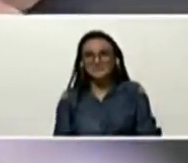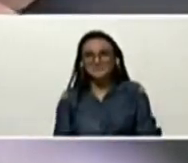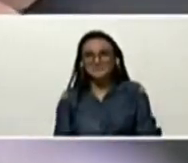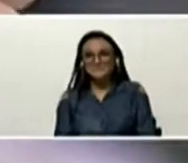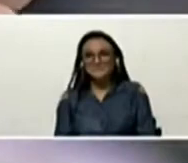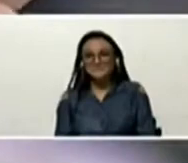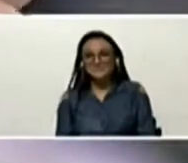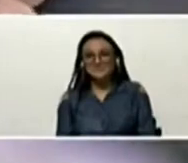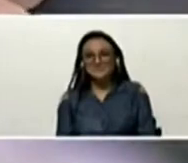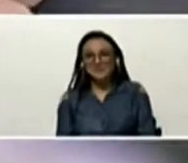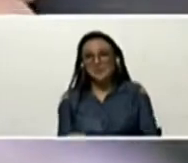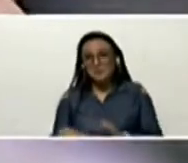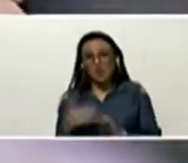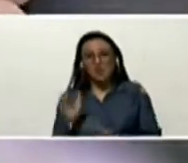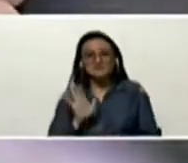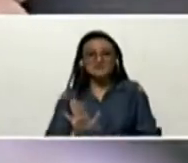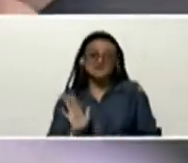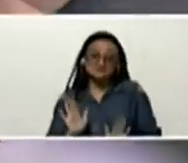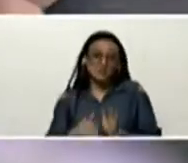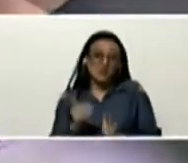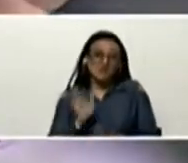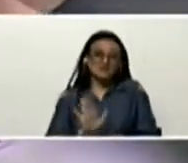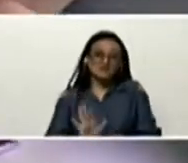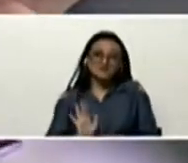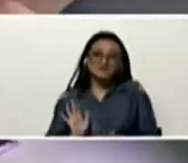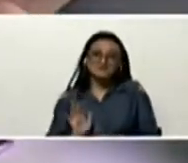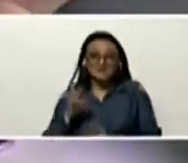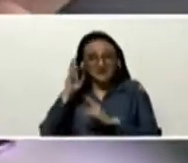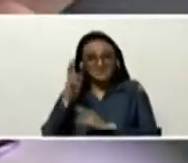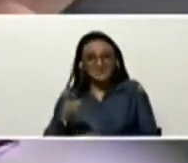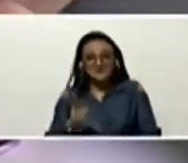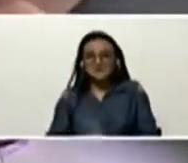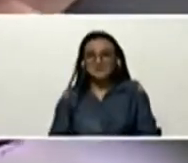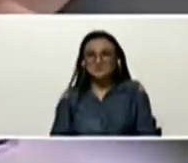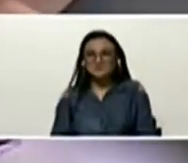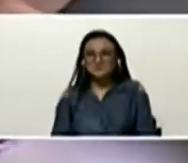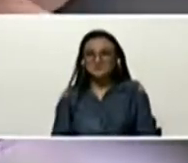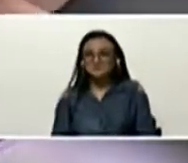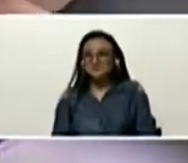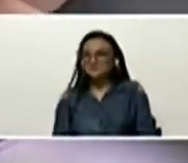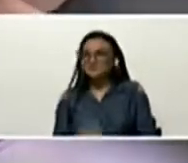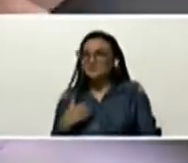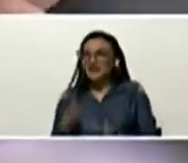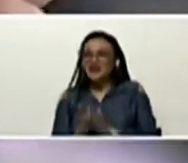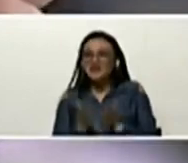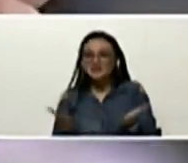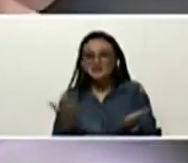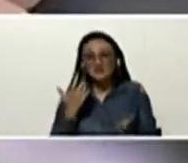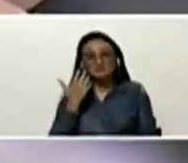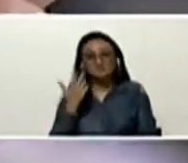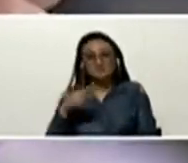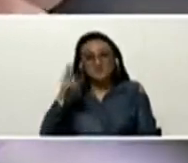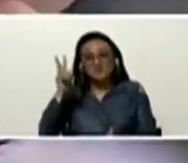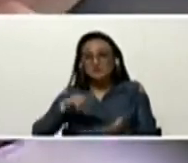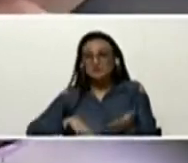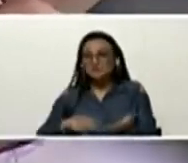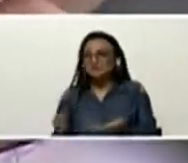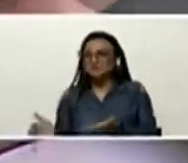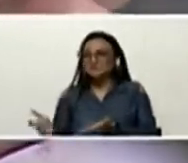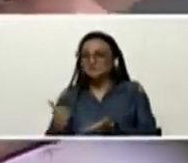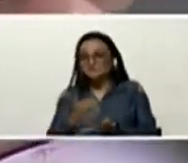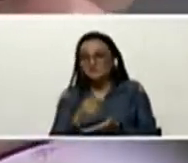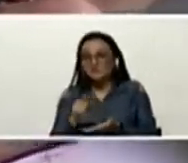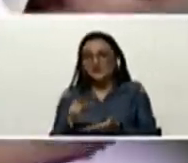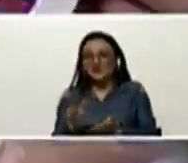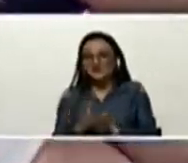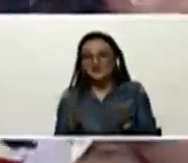Ah, es la moda, pues. Las modas son las modas, hay que respetarlas. Aquí está este libro. Yo quisiera que Pepe Rangel, recopilador de este